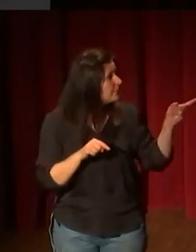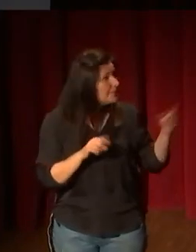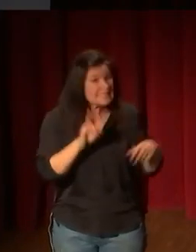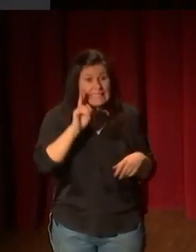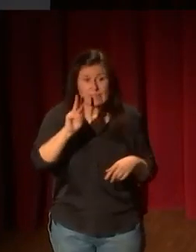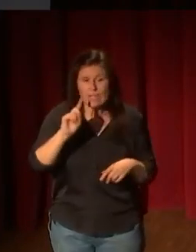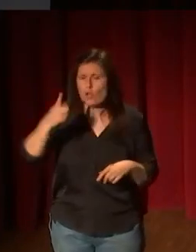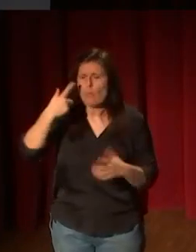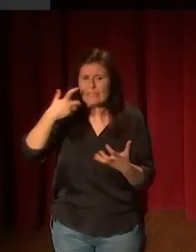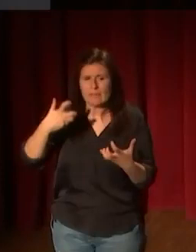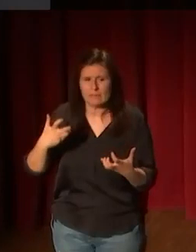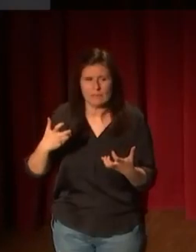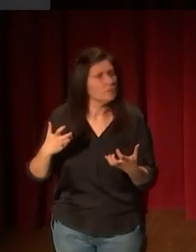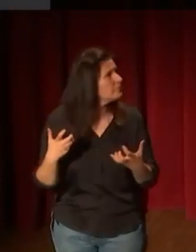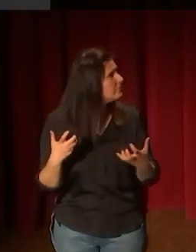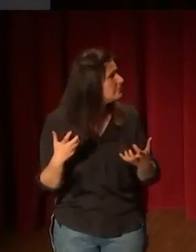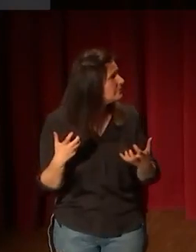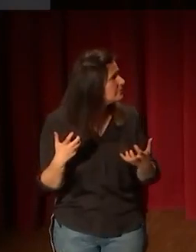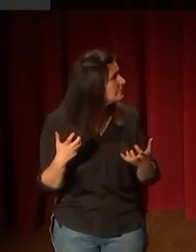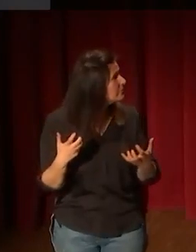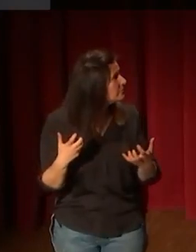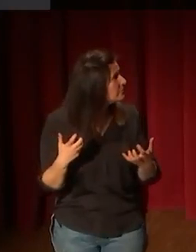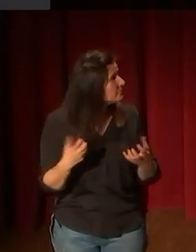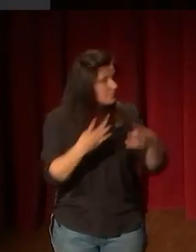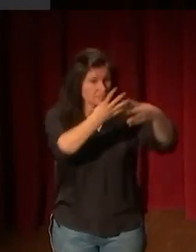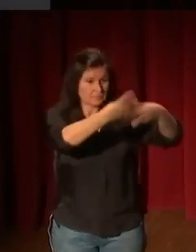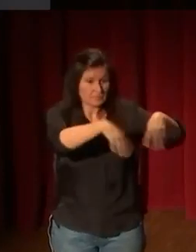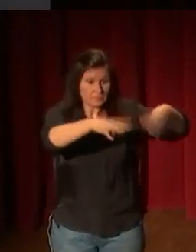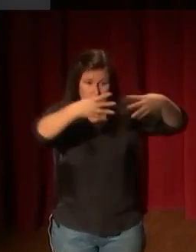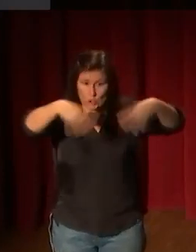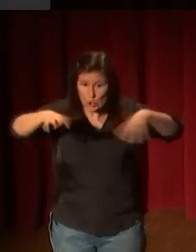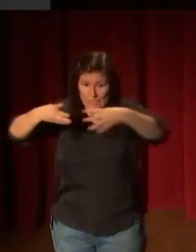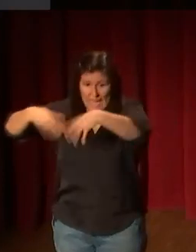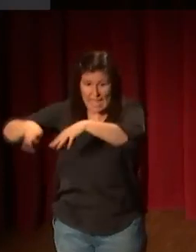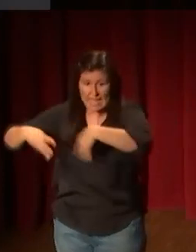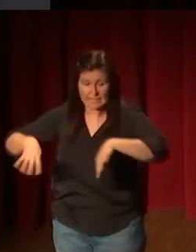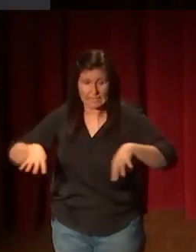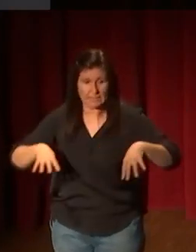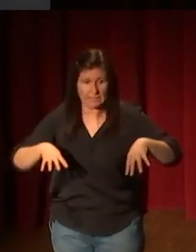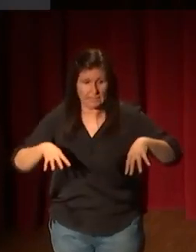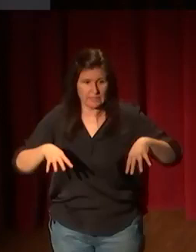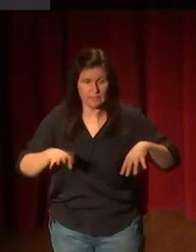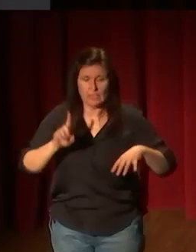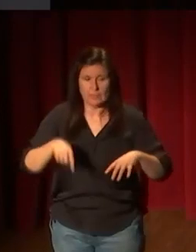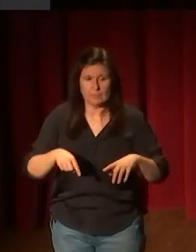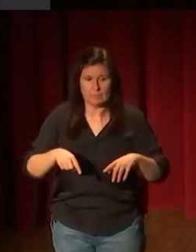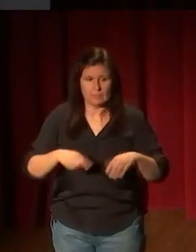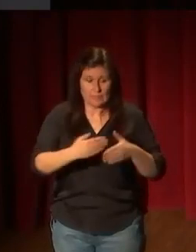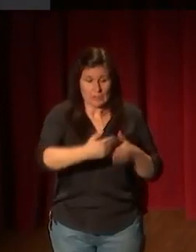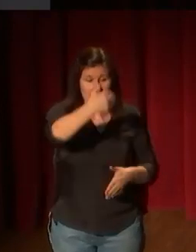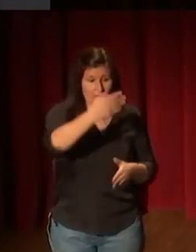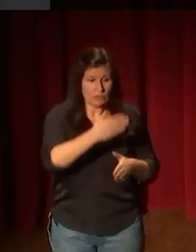quizá lo más llamativo aparte de los visor vistosos dosel es que la cubren por entero es que los alzados de madera